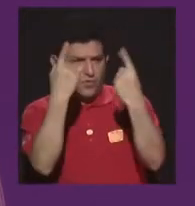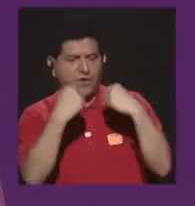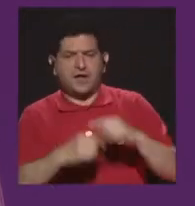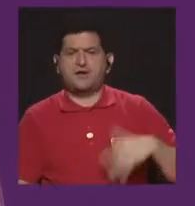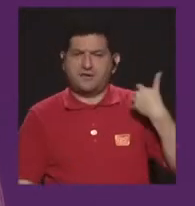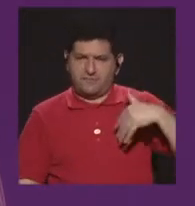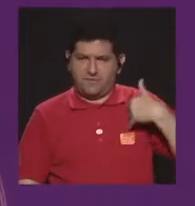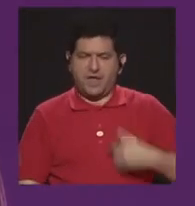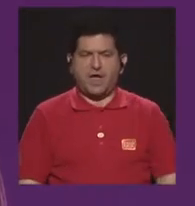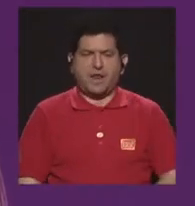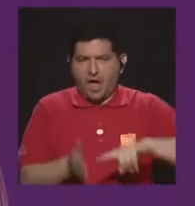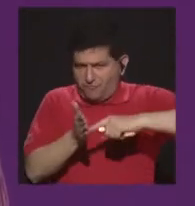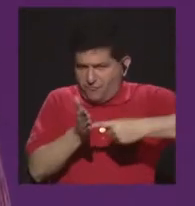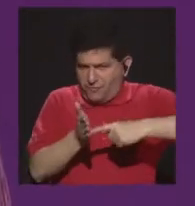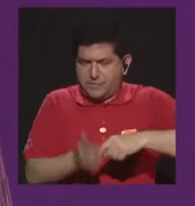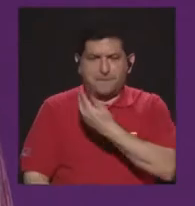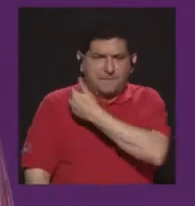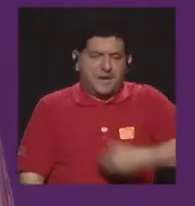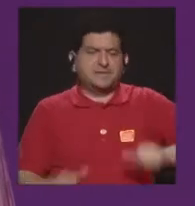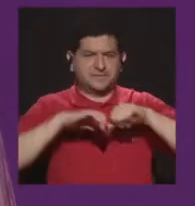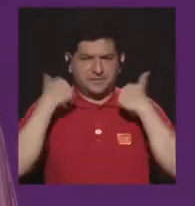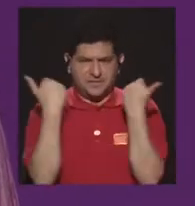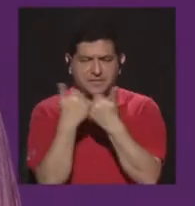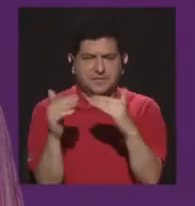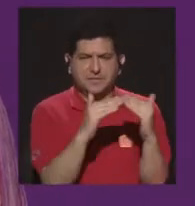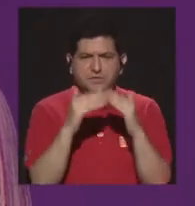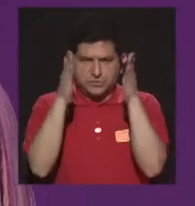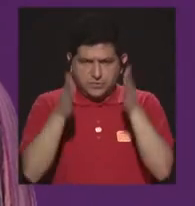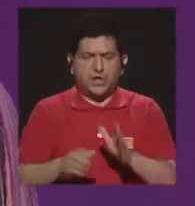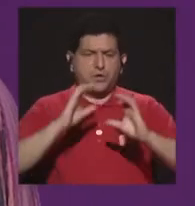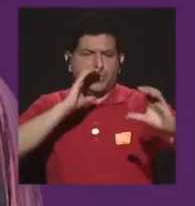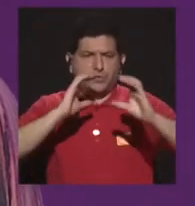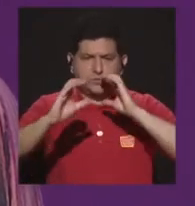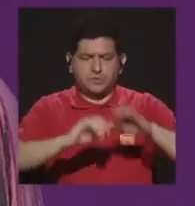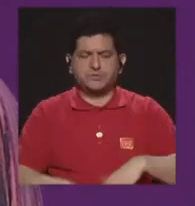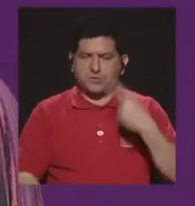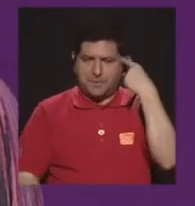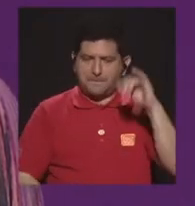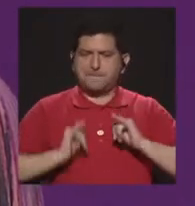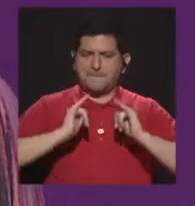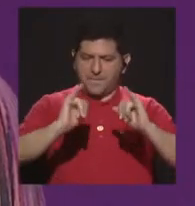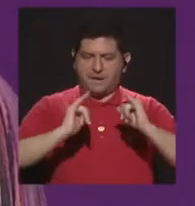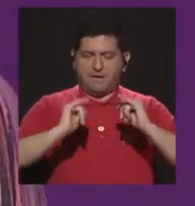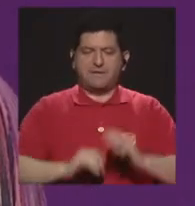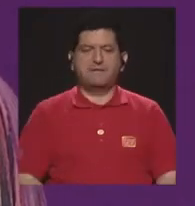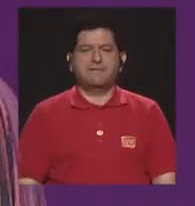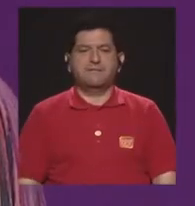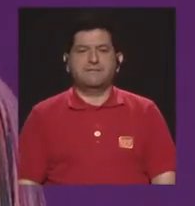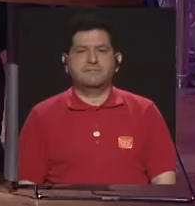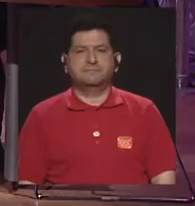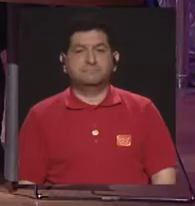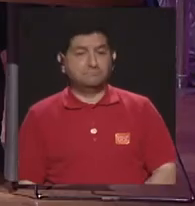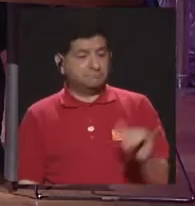Argentina, de Buenos Aires, es presidenta de la Asociación Civil Comunicación para la Igualdad y también